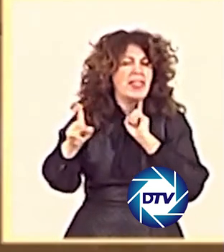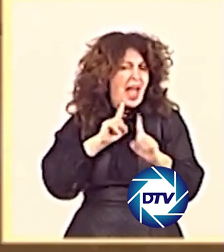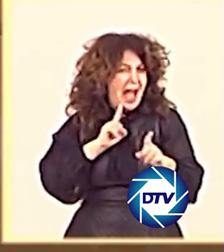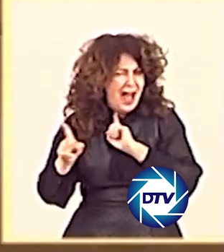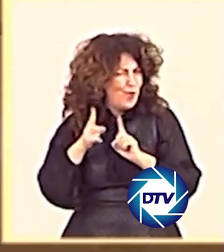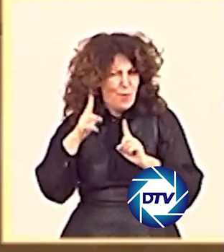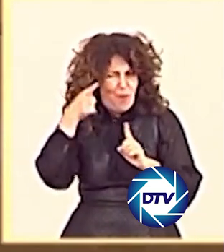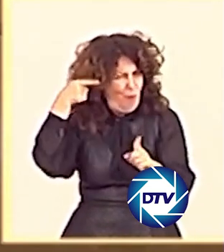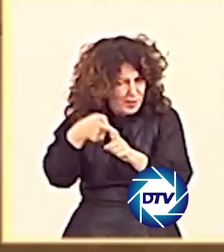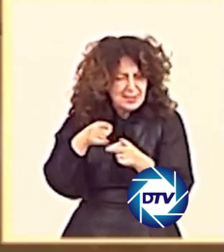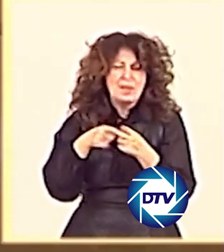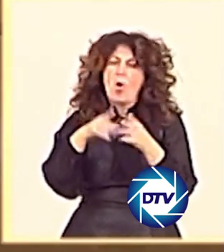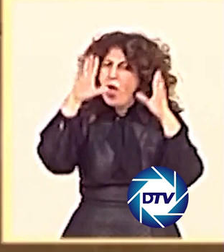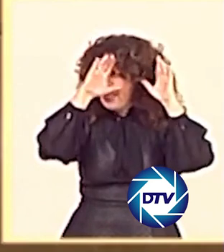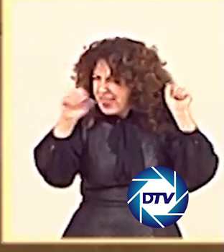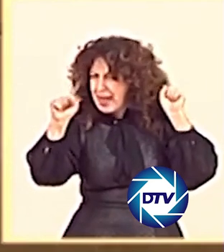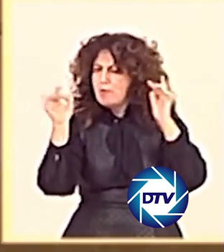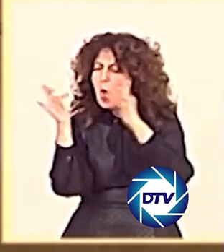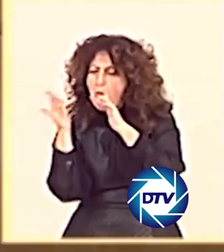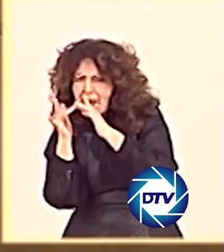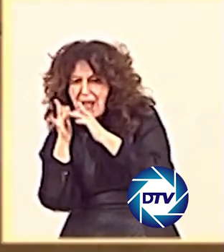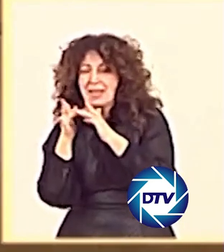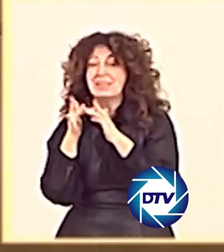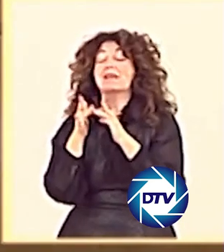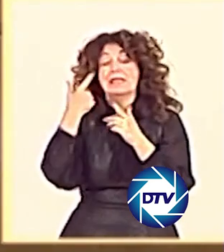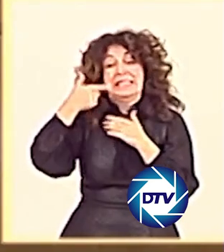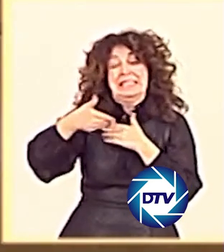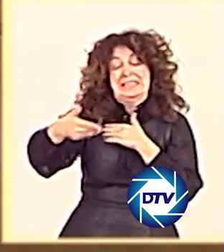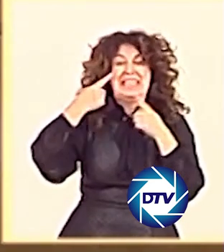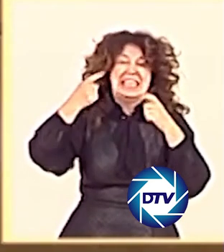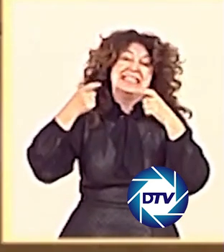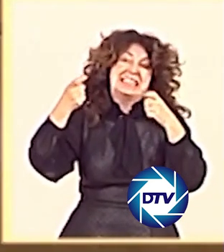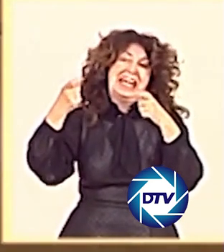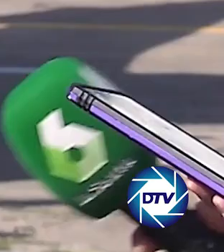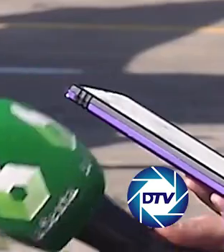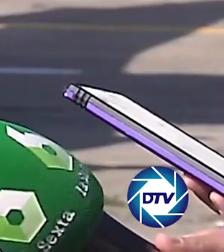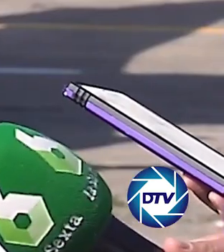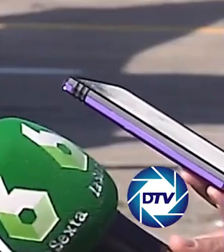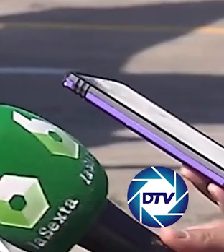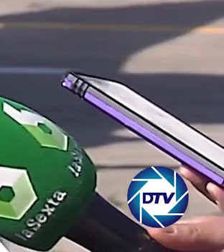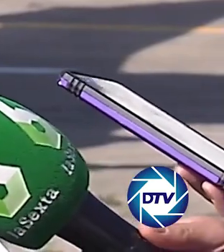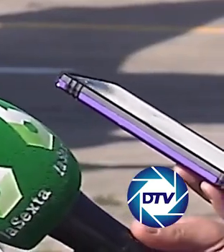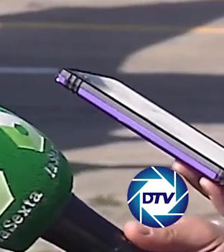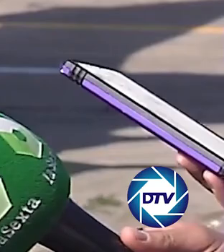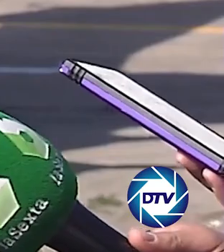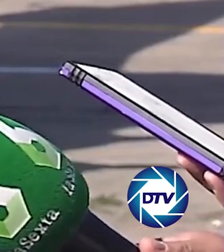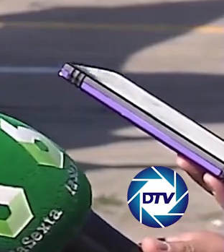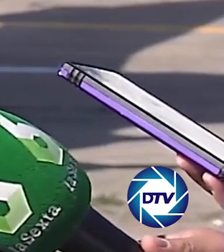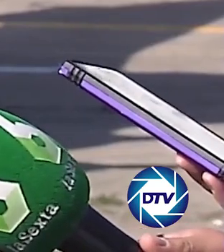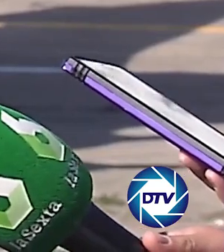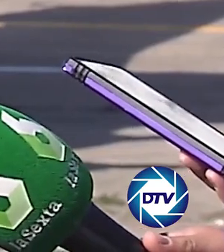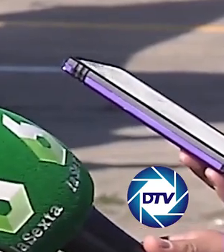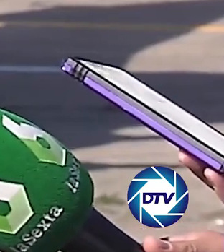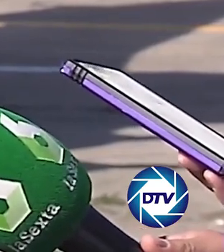que impidiera a la benemérita investigar las fosas de mequinenza mientras tanto el gobierno se ocuparía de eliminar las pruebas los cuerpos del